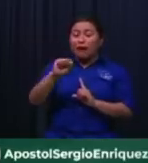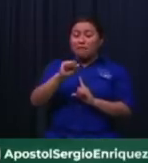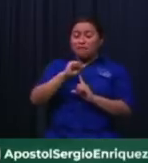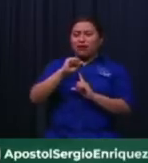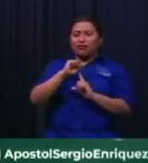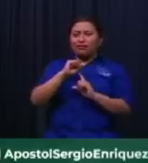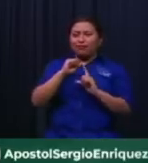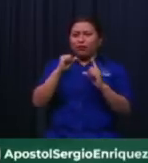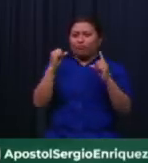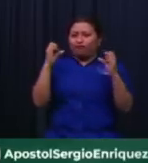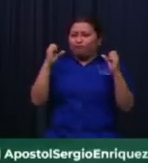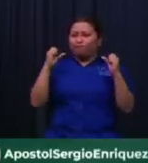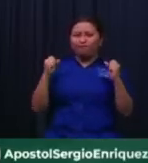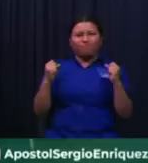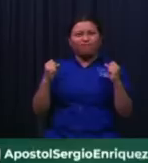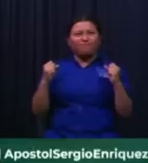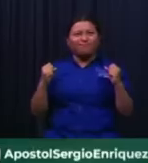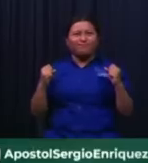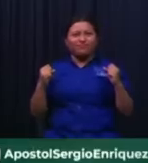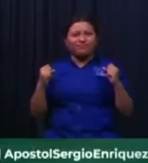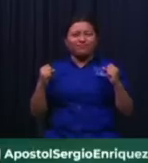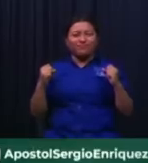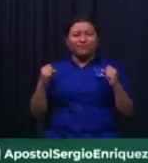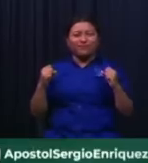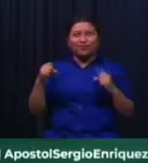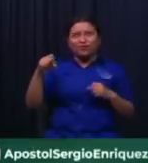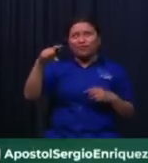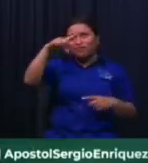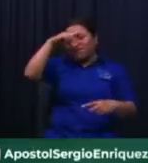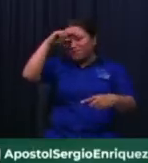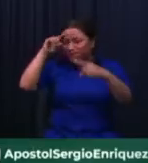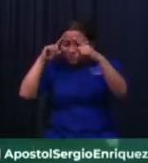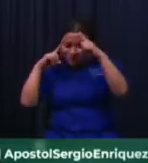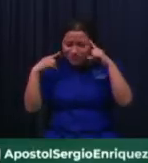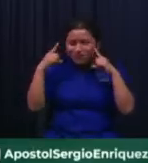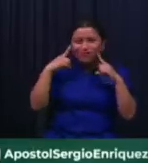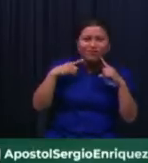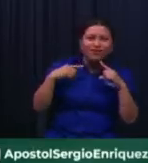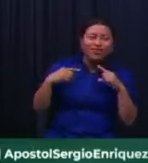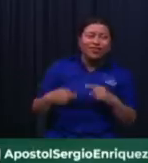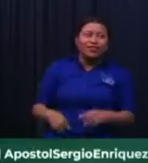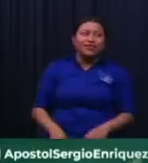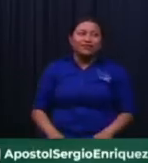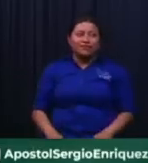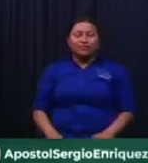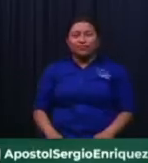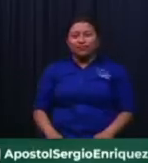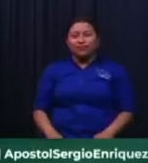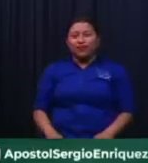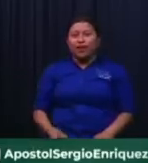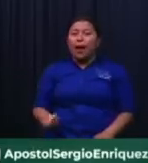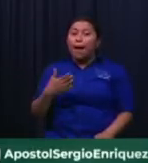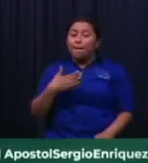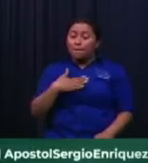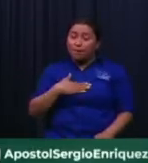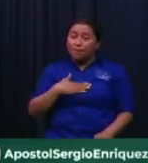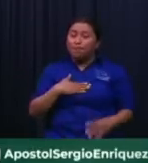esa tensión, ¿verdad? A veces se pone uno a sudar frío, me han contado.